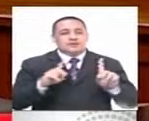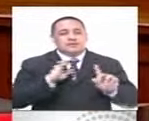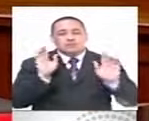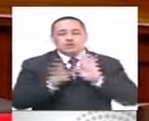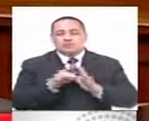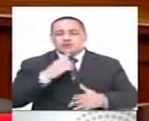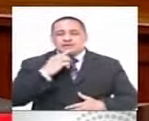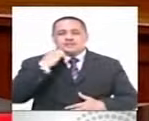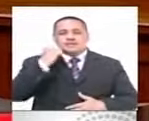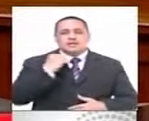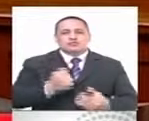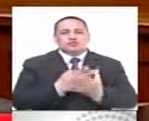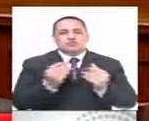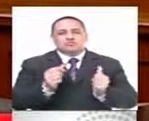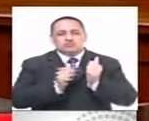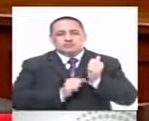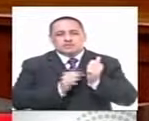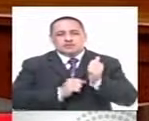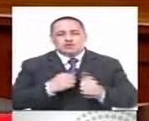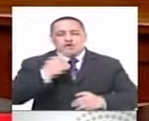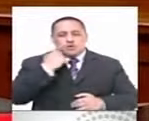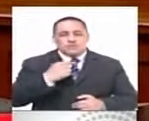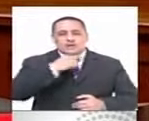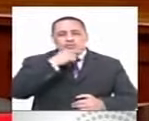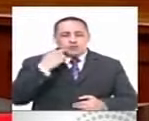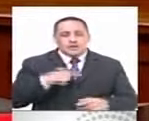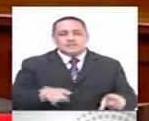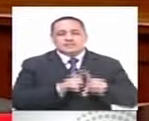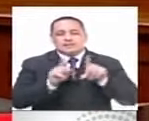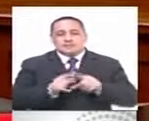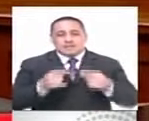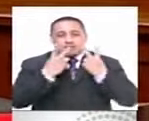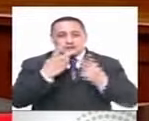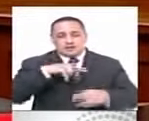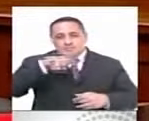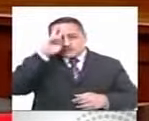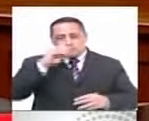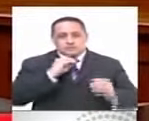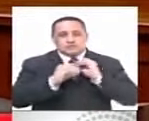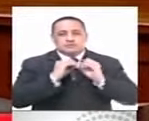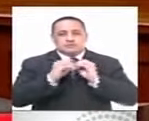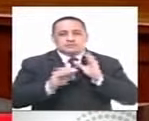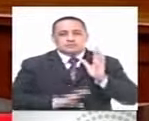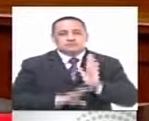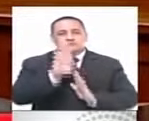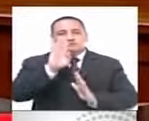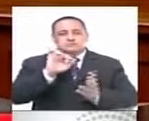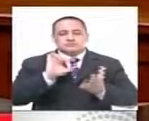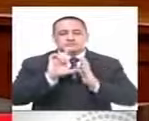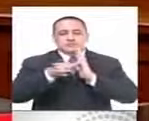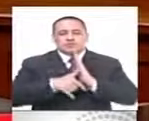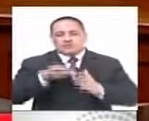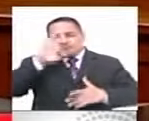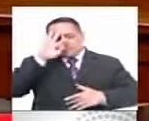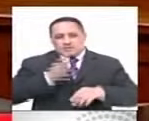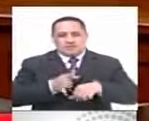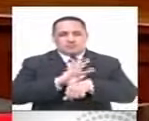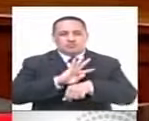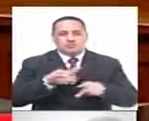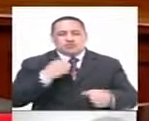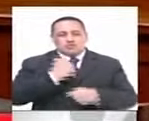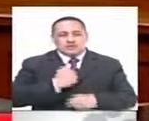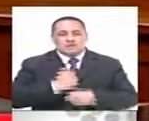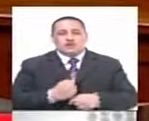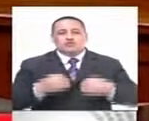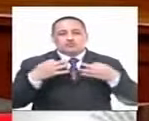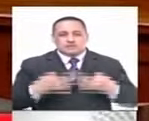el derecho de nuestros hermanos y hermanas a ver un país recuperado luego de una pandemia, con empleo